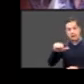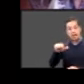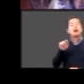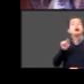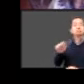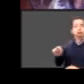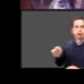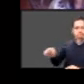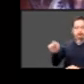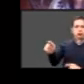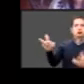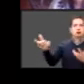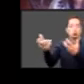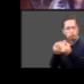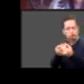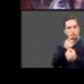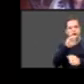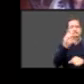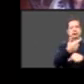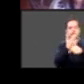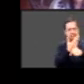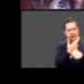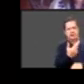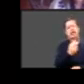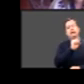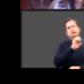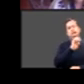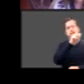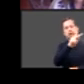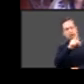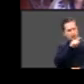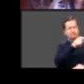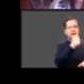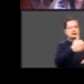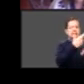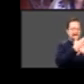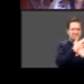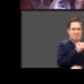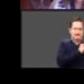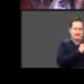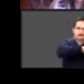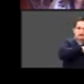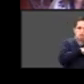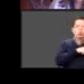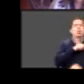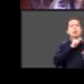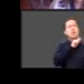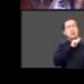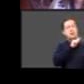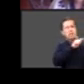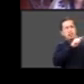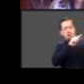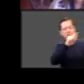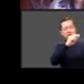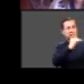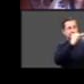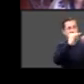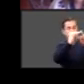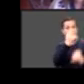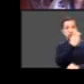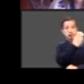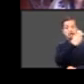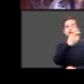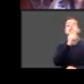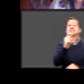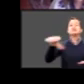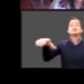de la Secretaría de Educación Pública de la Secretaría de Salud y de todas las instancias que participan en la Comisión de Primera